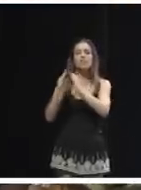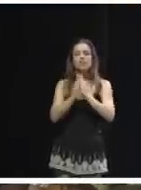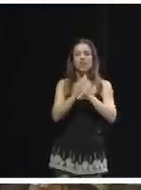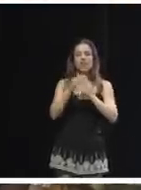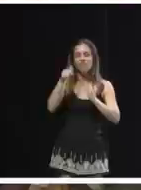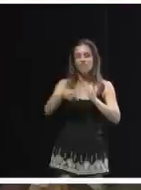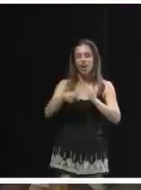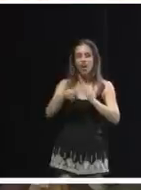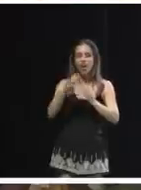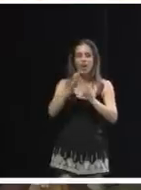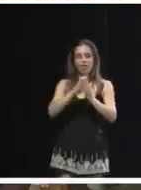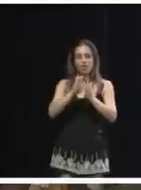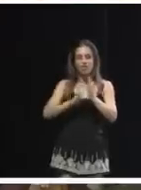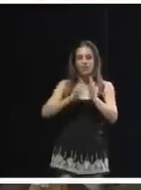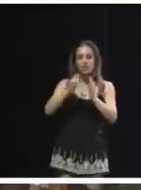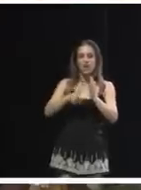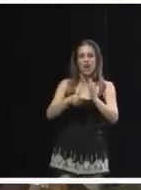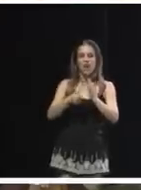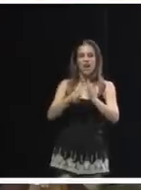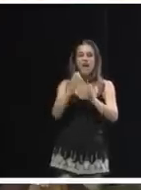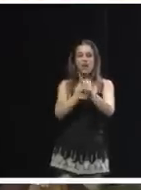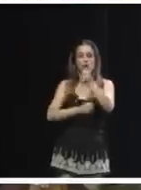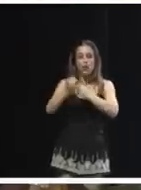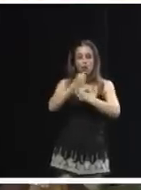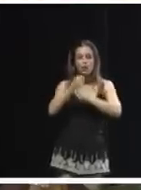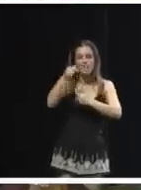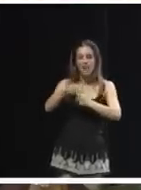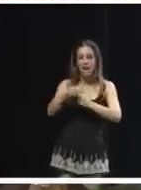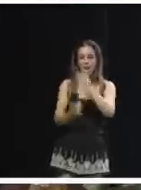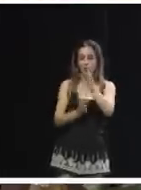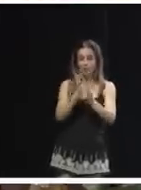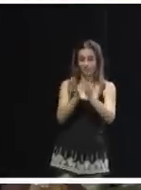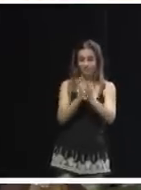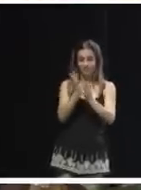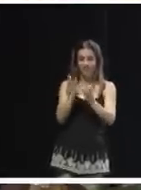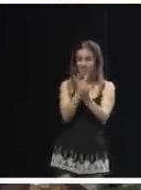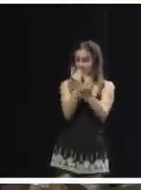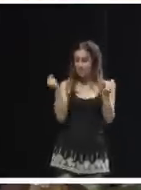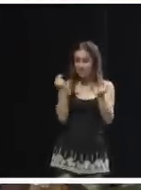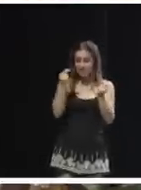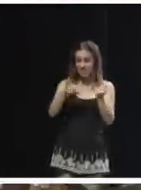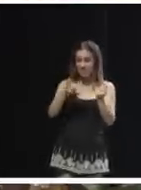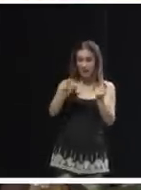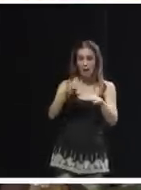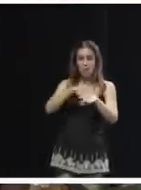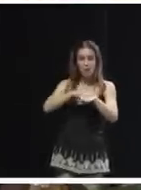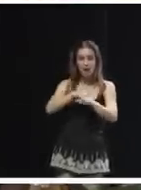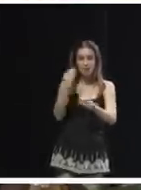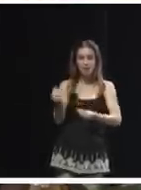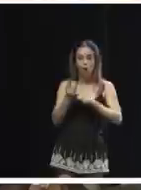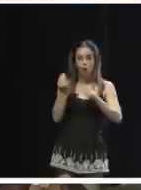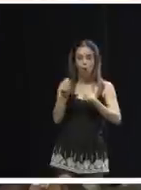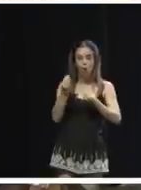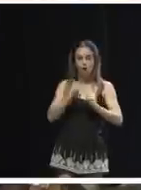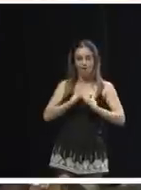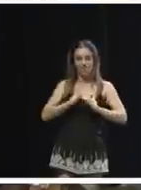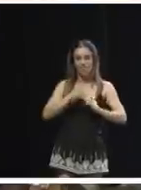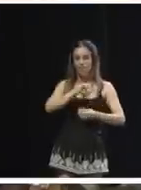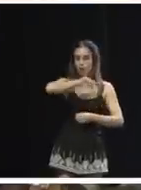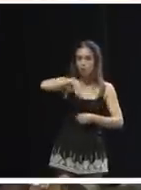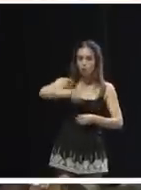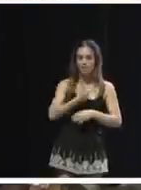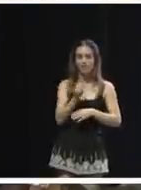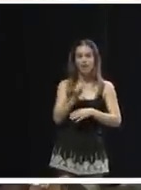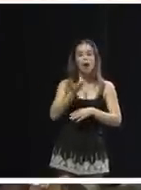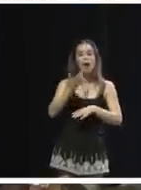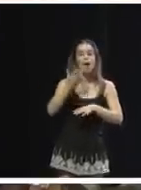economía. Tenemos que dejar de quemar combustibles fósiles para mejorar nuestra vida, pero sobre todo para que